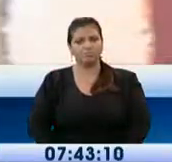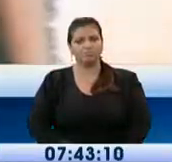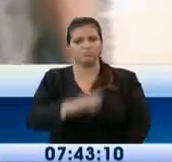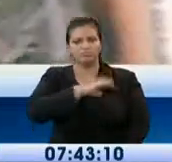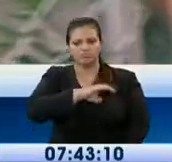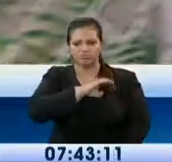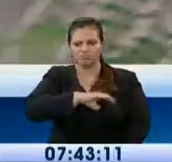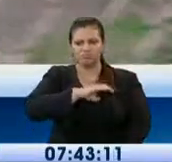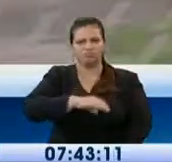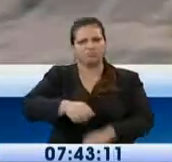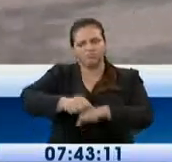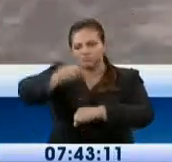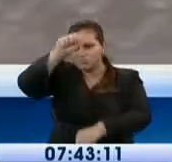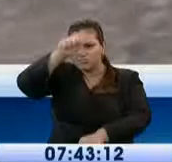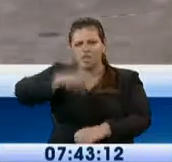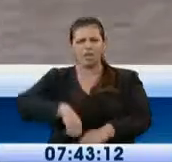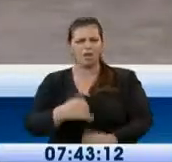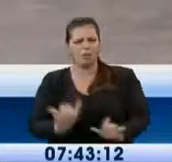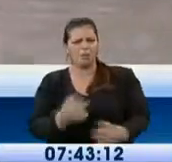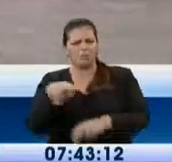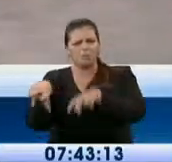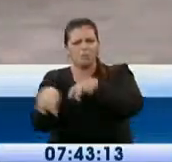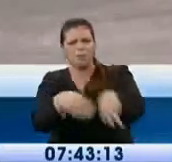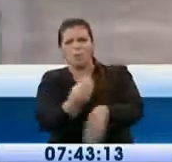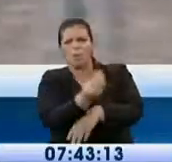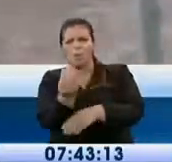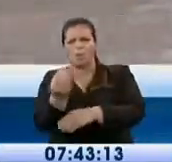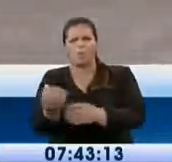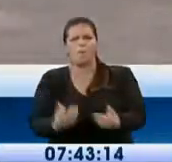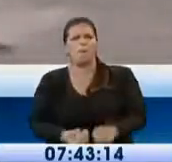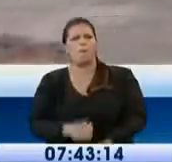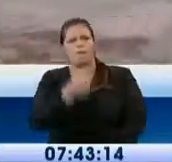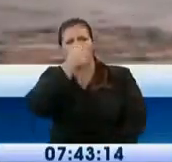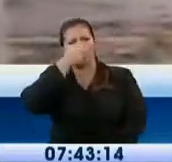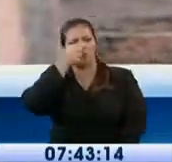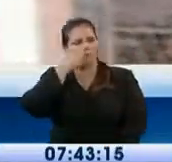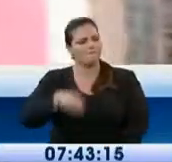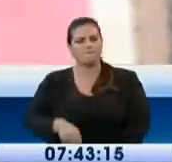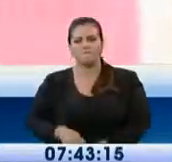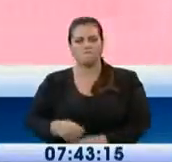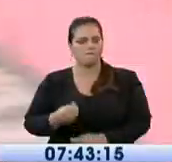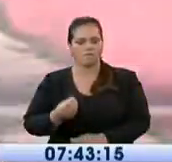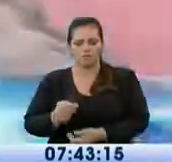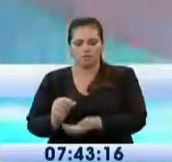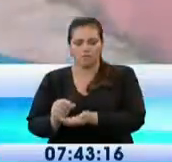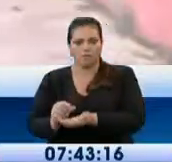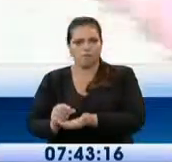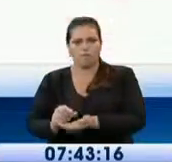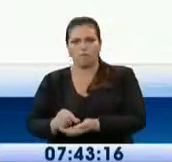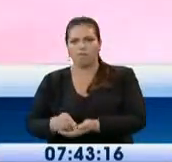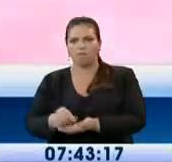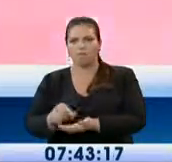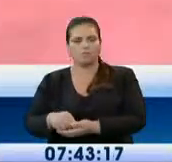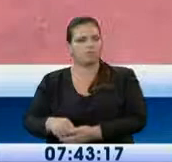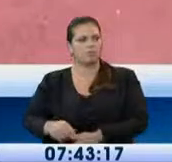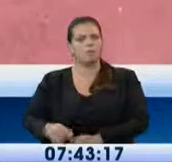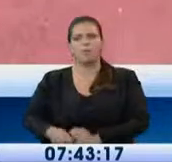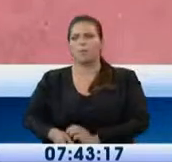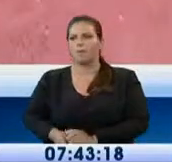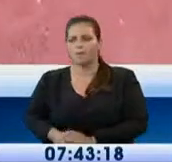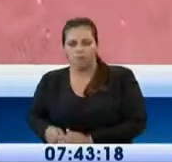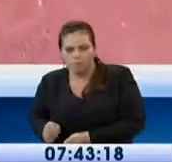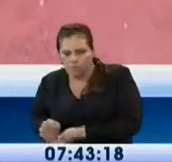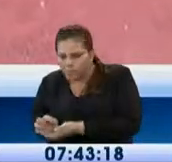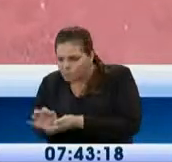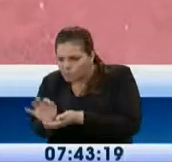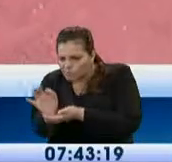los estudiantes están saliendo y andan con una fundita y comienzan a consumir sin pena ni gloria. Recorriendo uno de